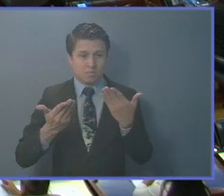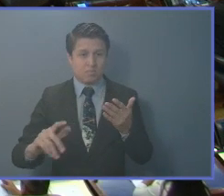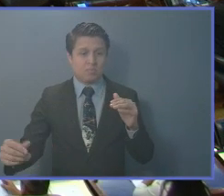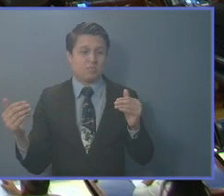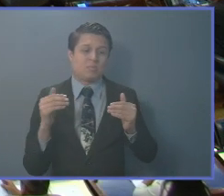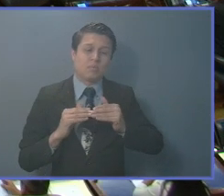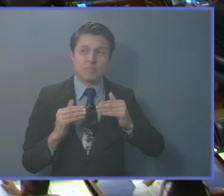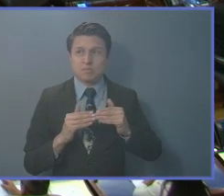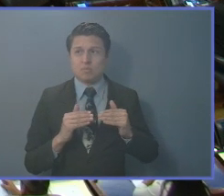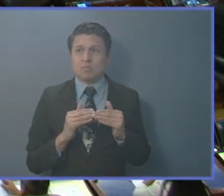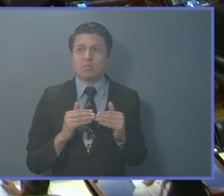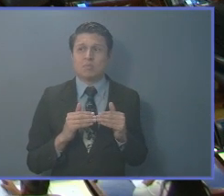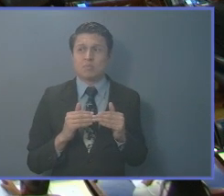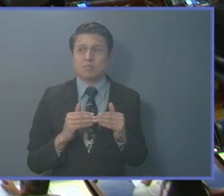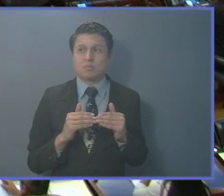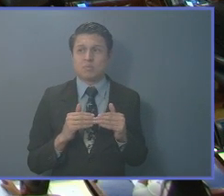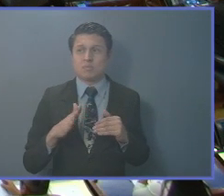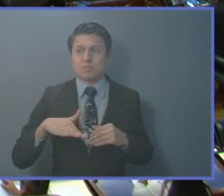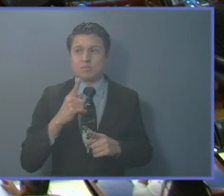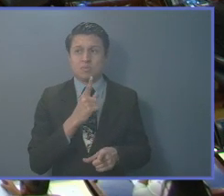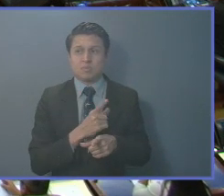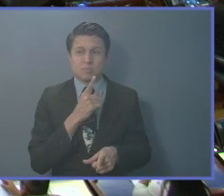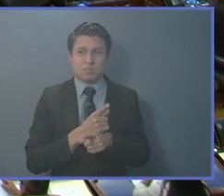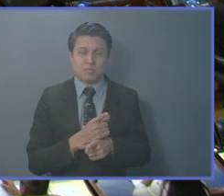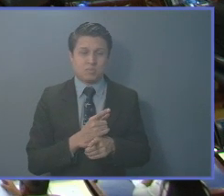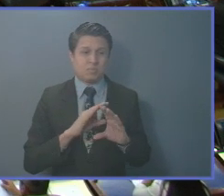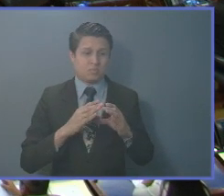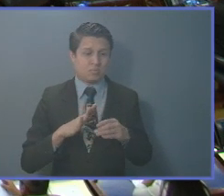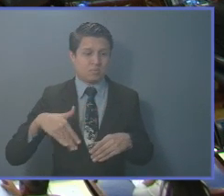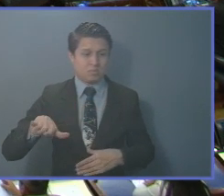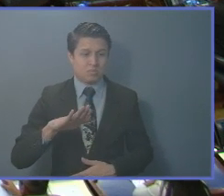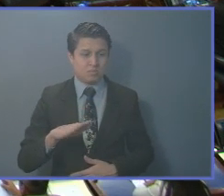eliminando correctos de los equipos de